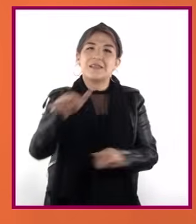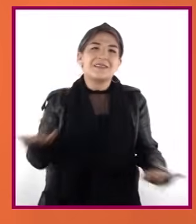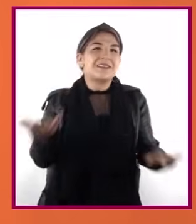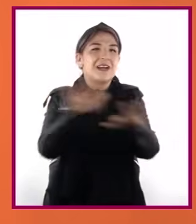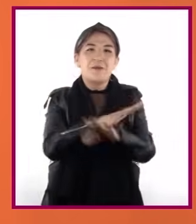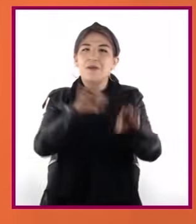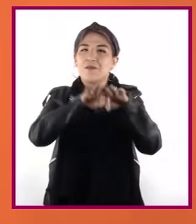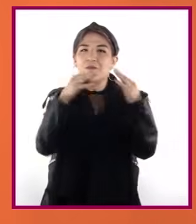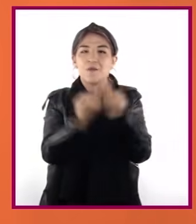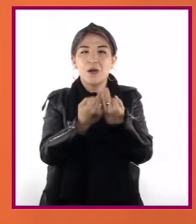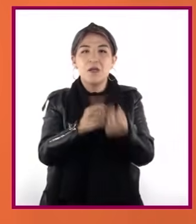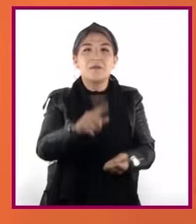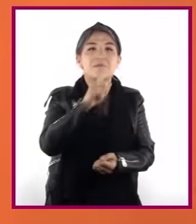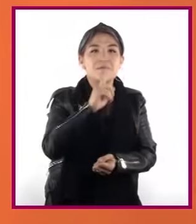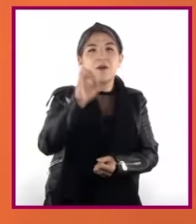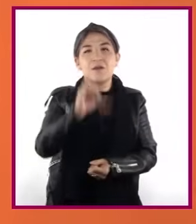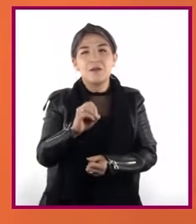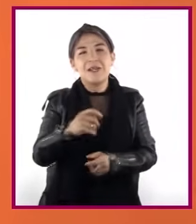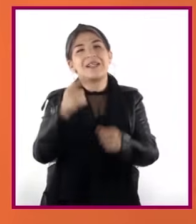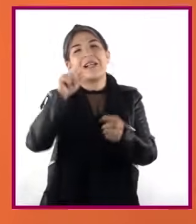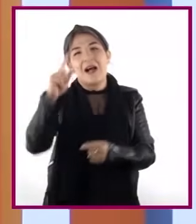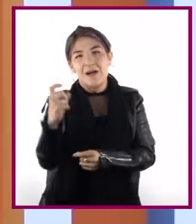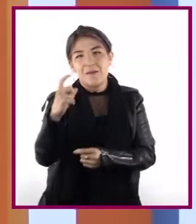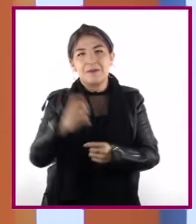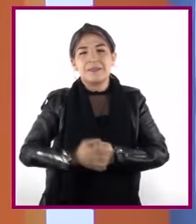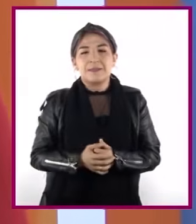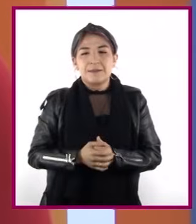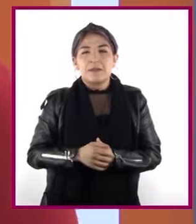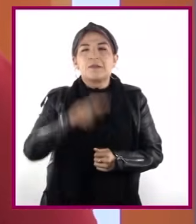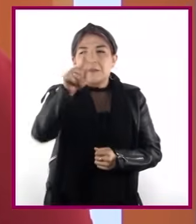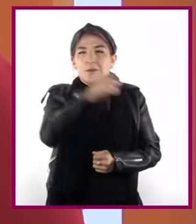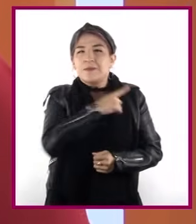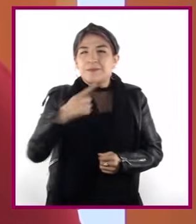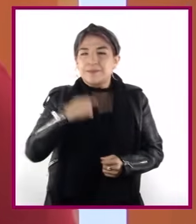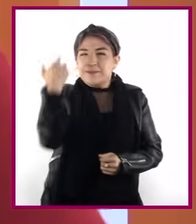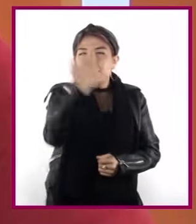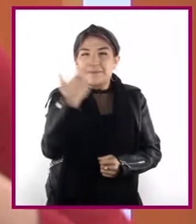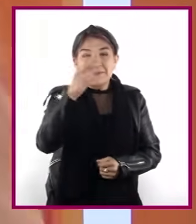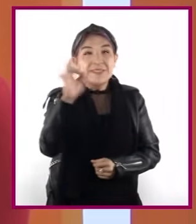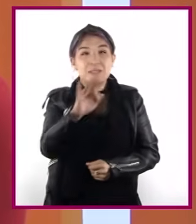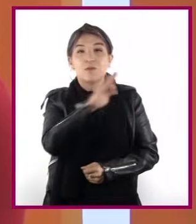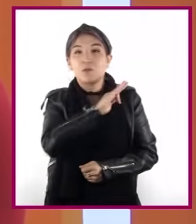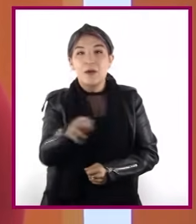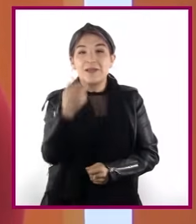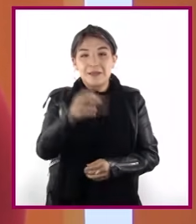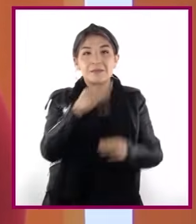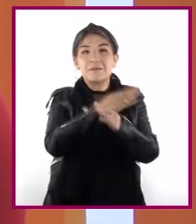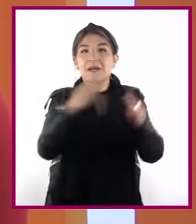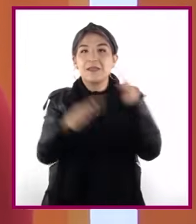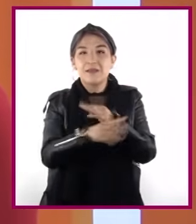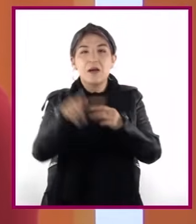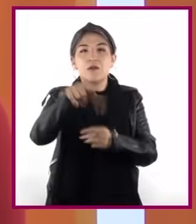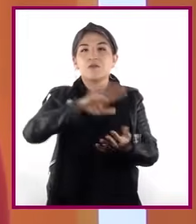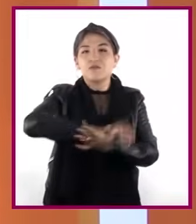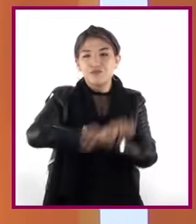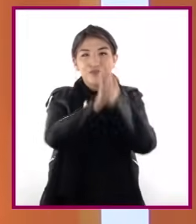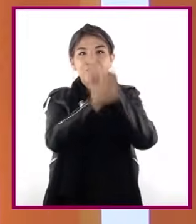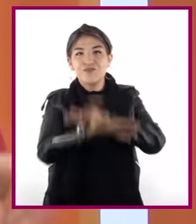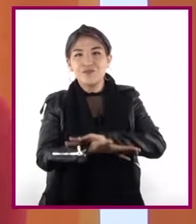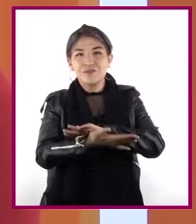su estado a sólido o líquido. Analicen si es posible que todos los materiales puedan